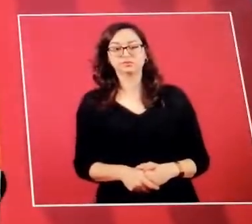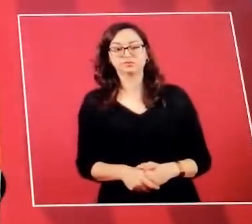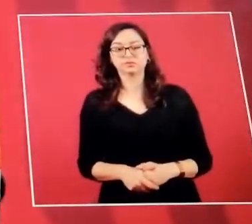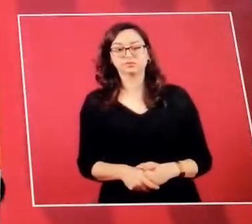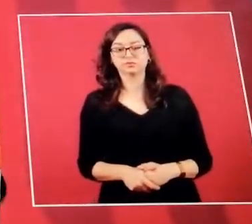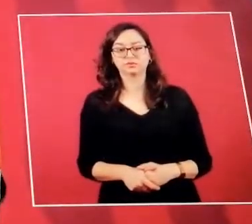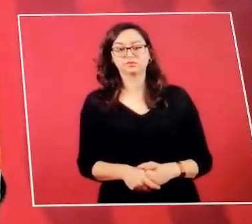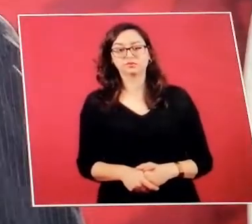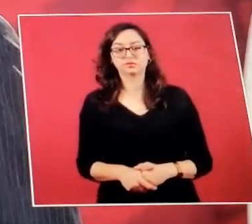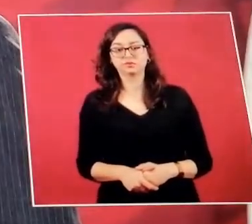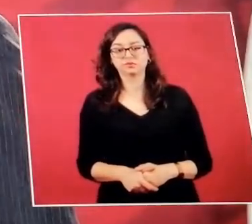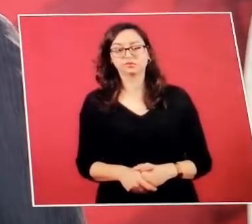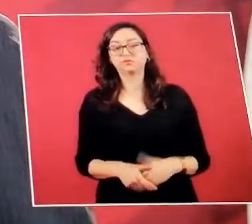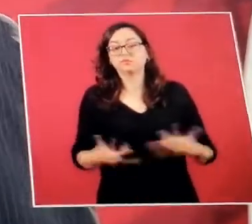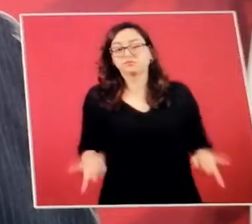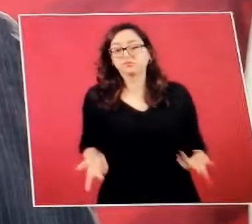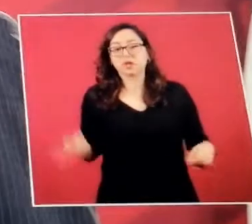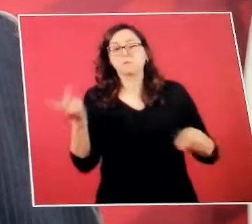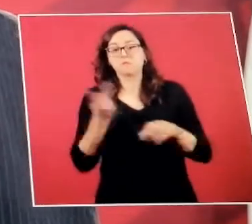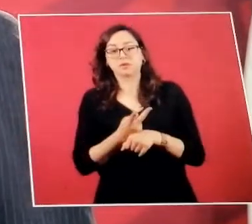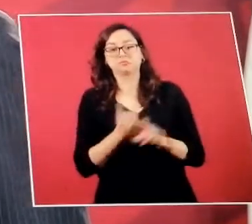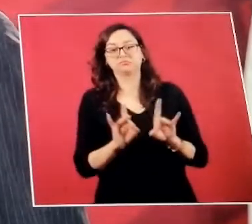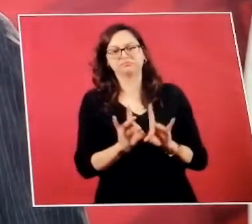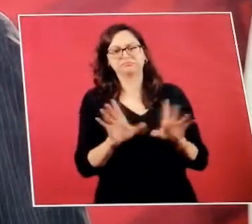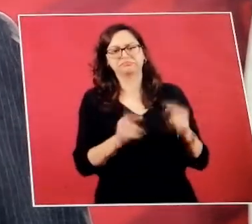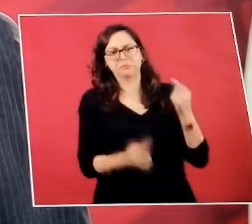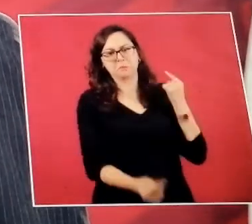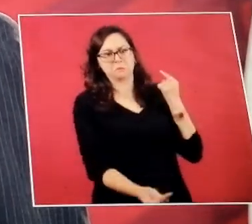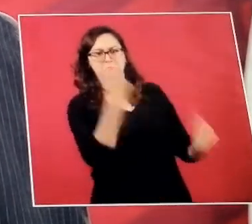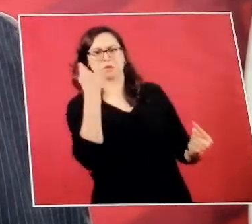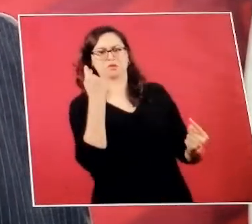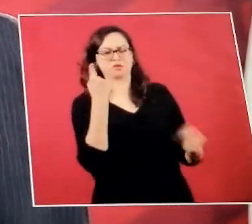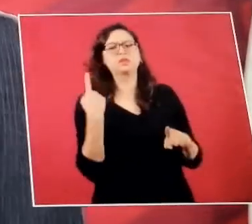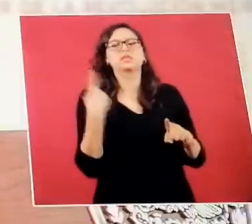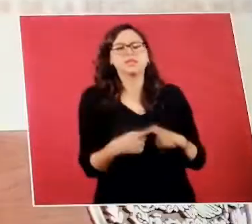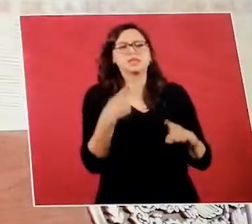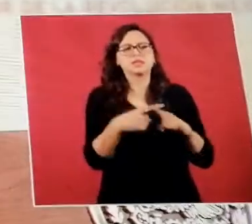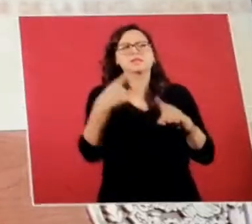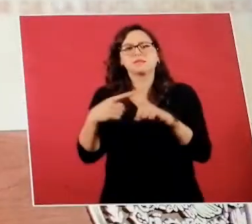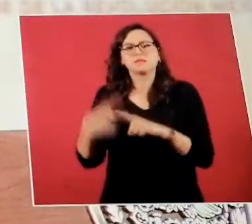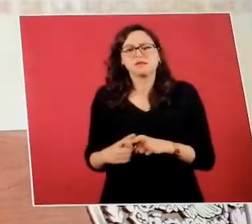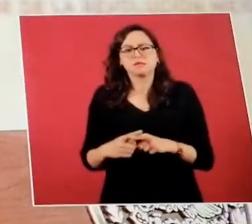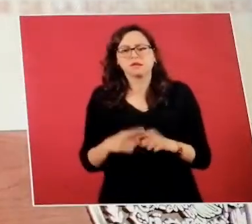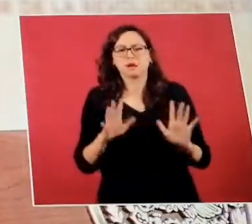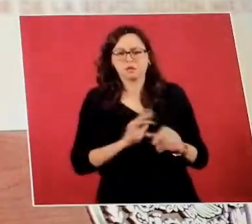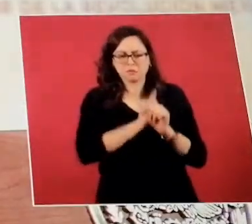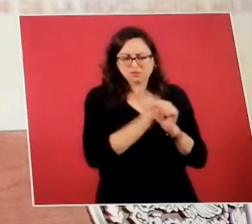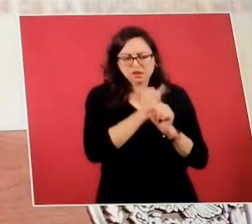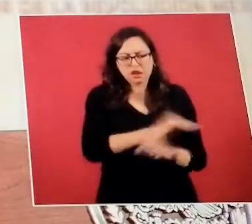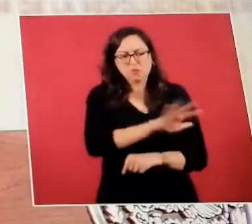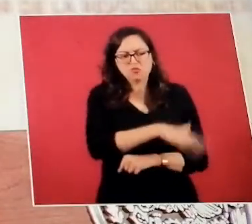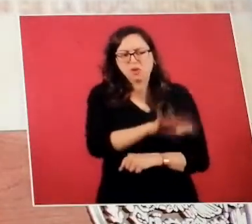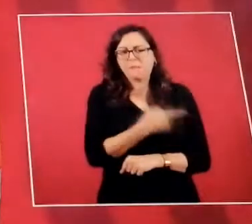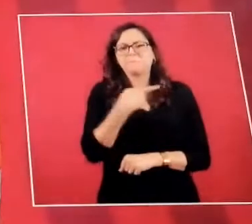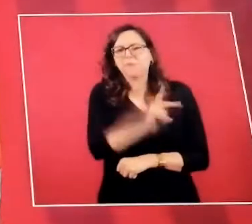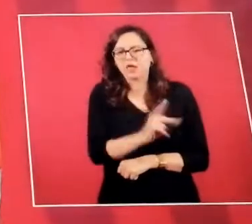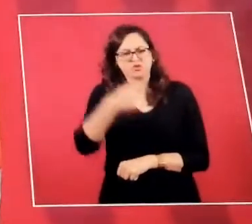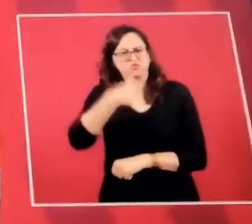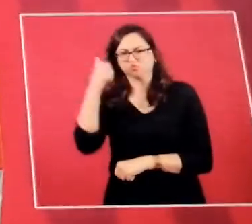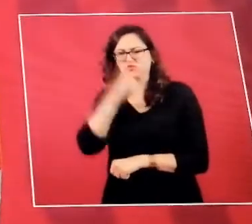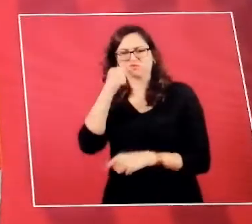mientras se aclara, pues no está de más dejar de manifiesto de que México es un país independiente,